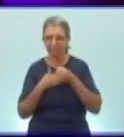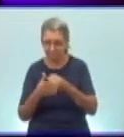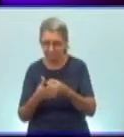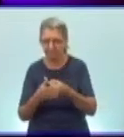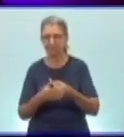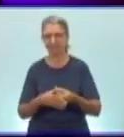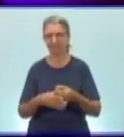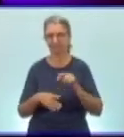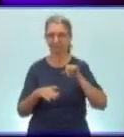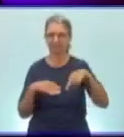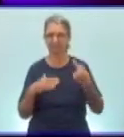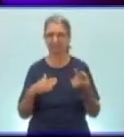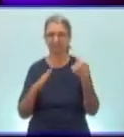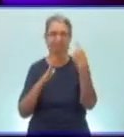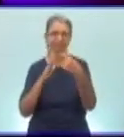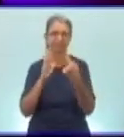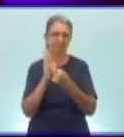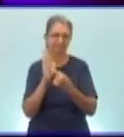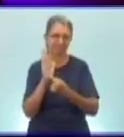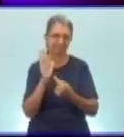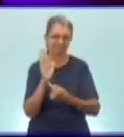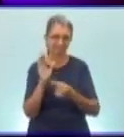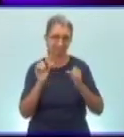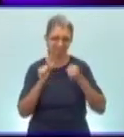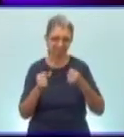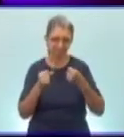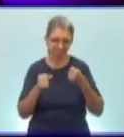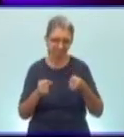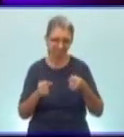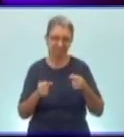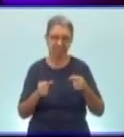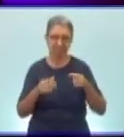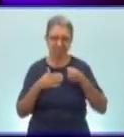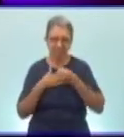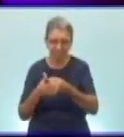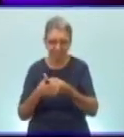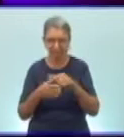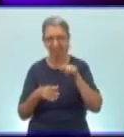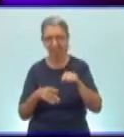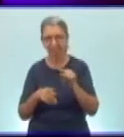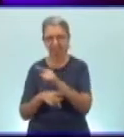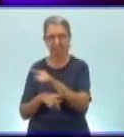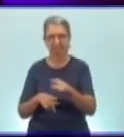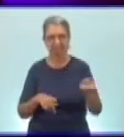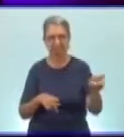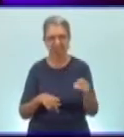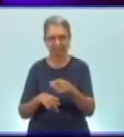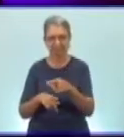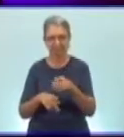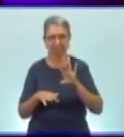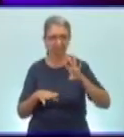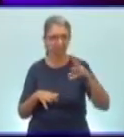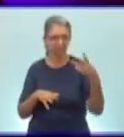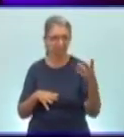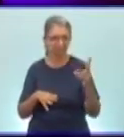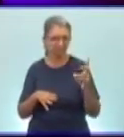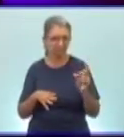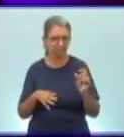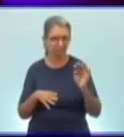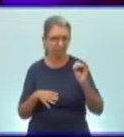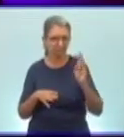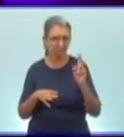tanto, ¿qué características tienen estas fuerzas que actúan sobre estos sistemas oscilatorios? ¿Cuál es la expresión matemática que nos las permite